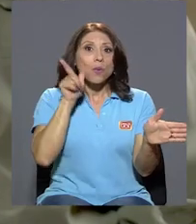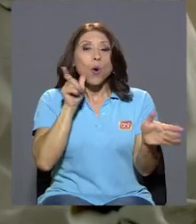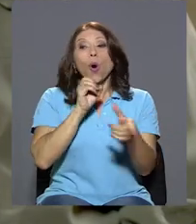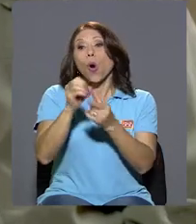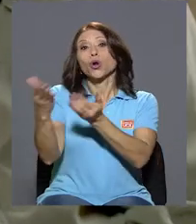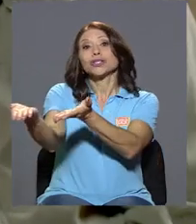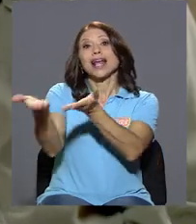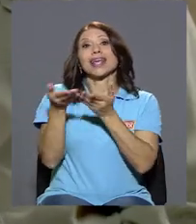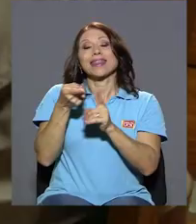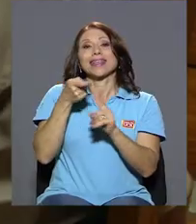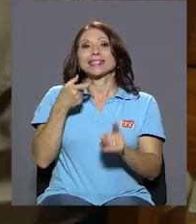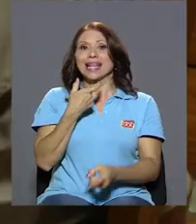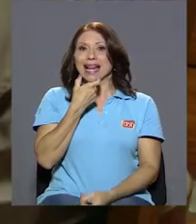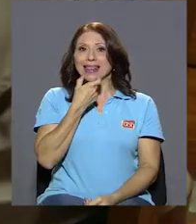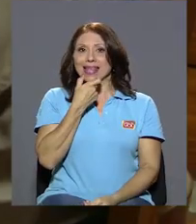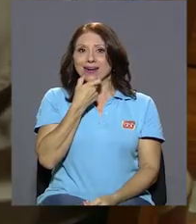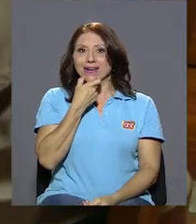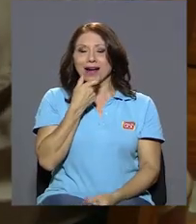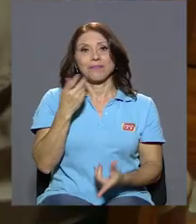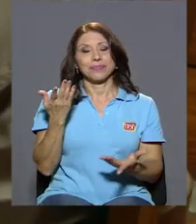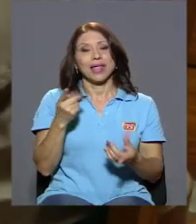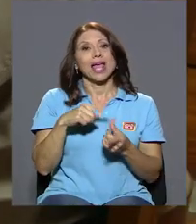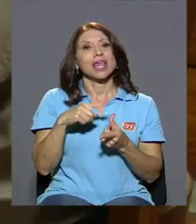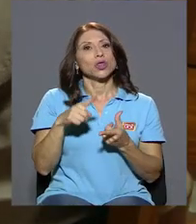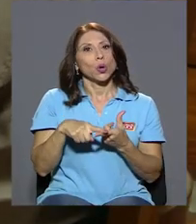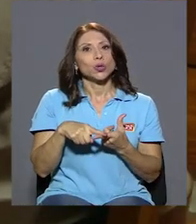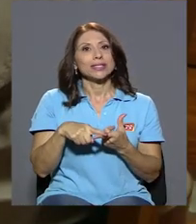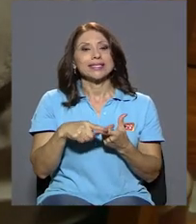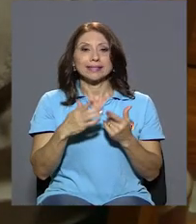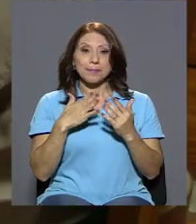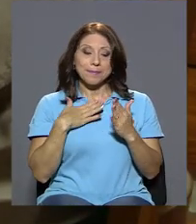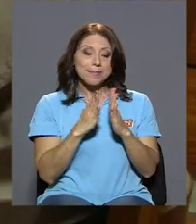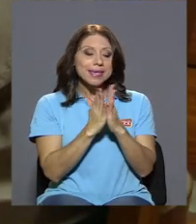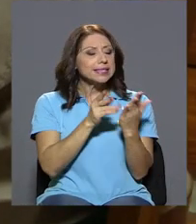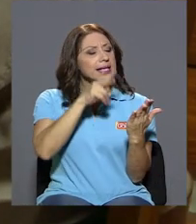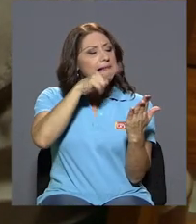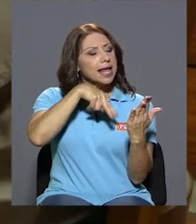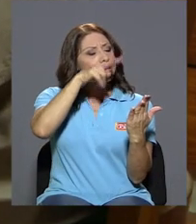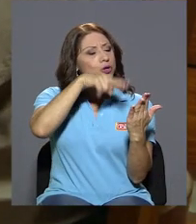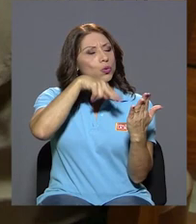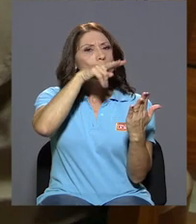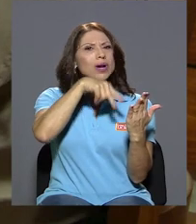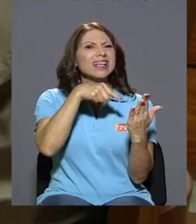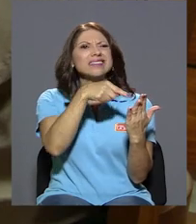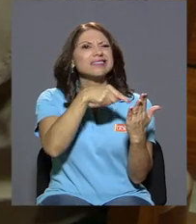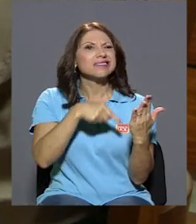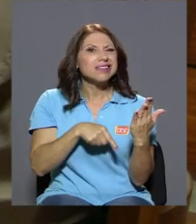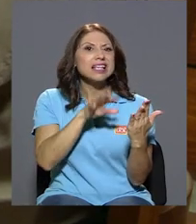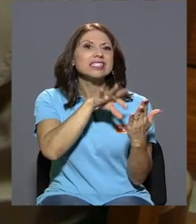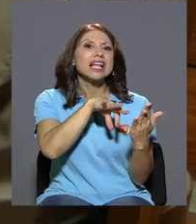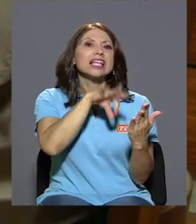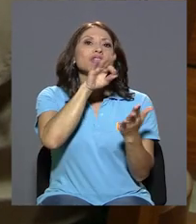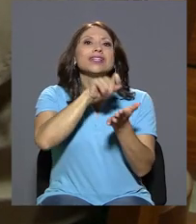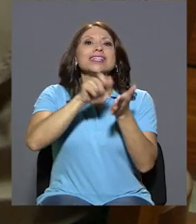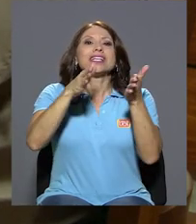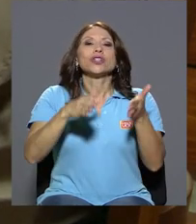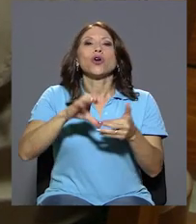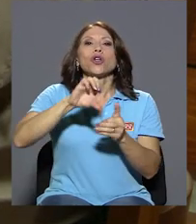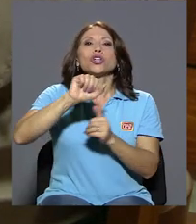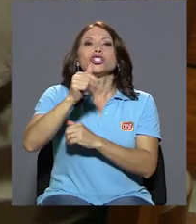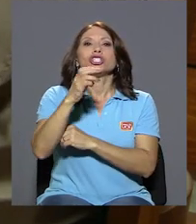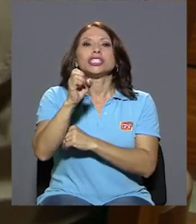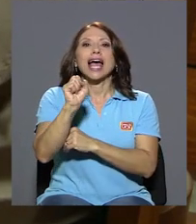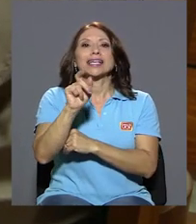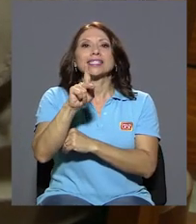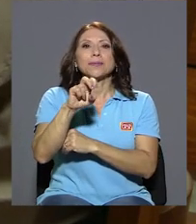inglaterra entonces mi militar mis lecturas eran selecciones de shakespeare